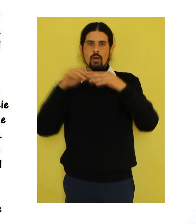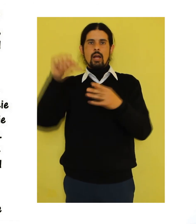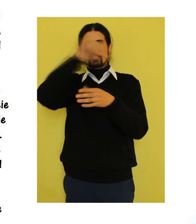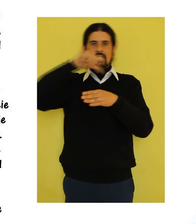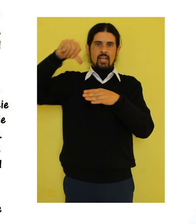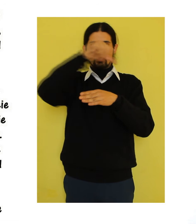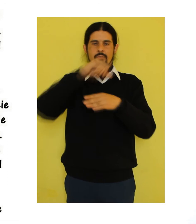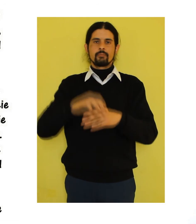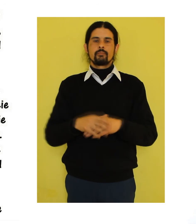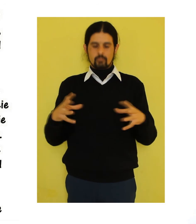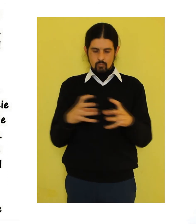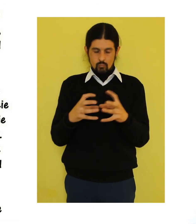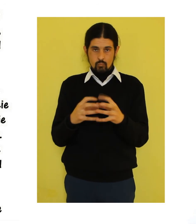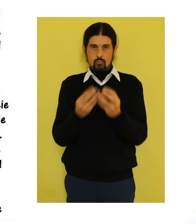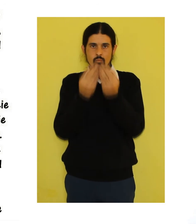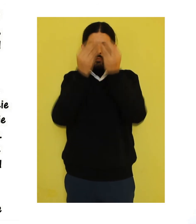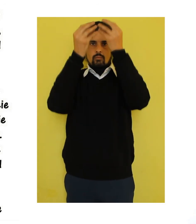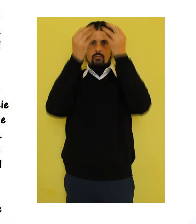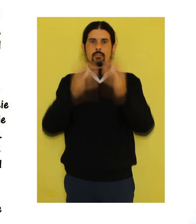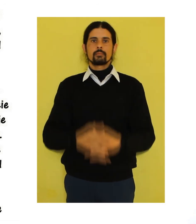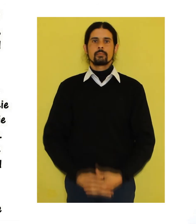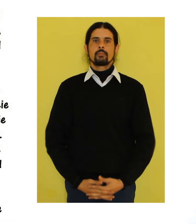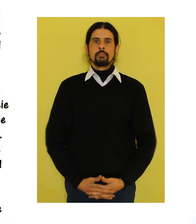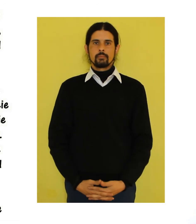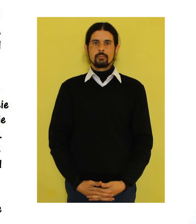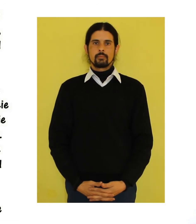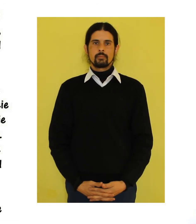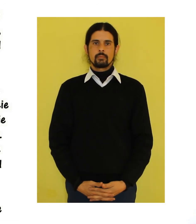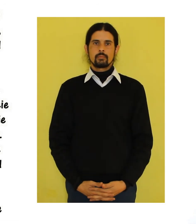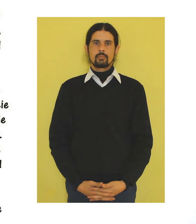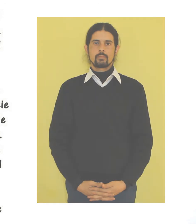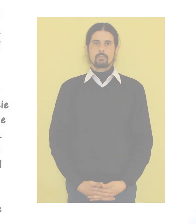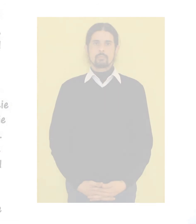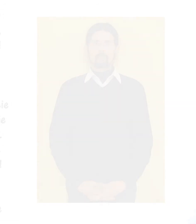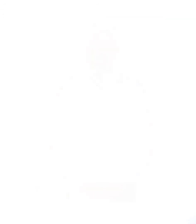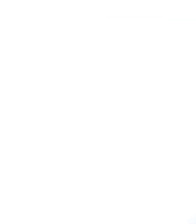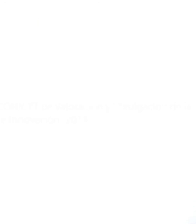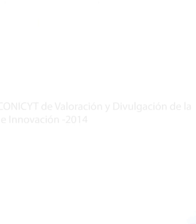alcanzar una masa suficiente para que predomine la tendencia a ascender a la superficie.